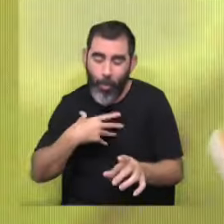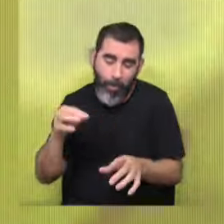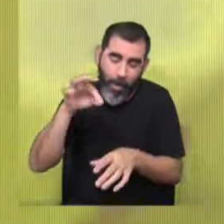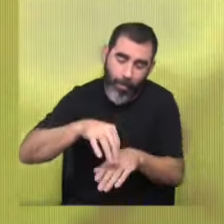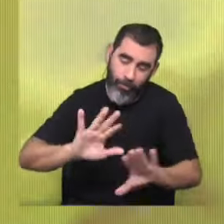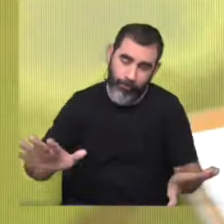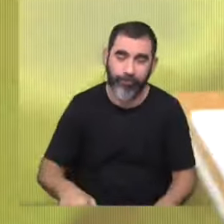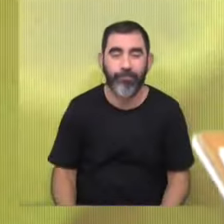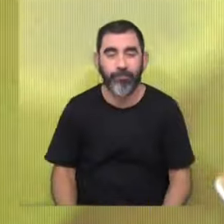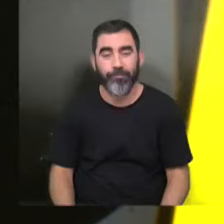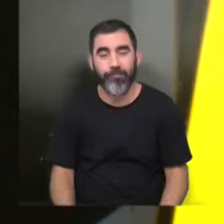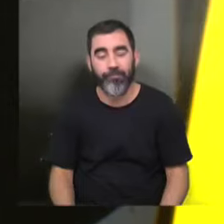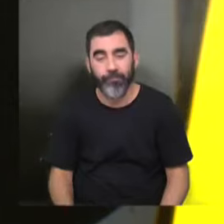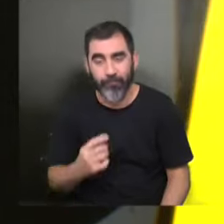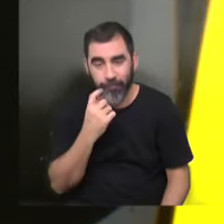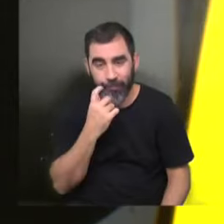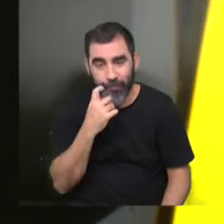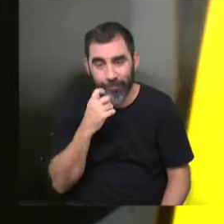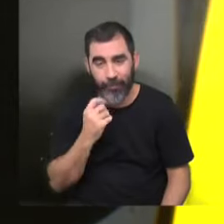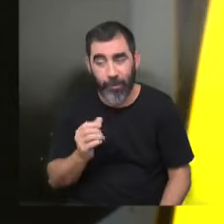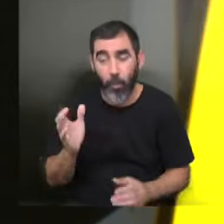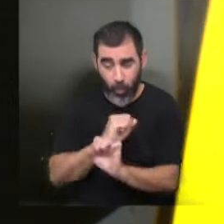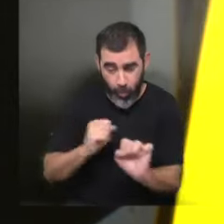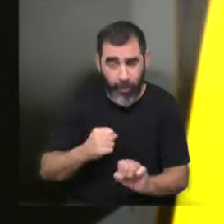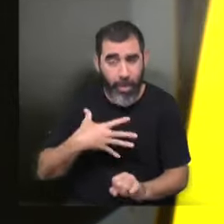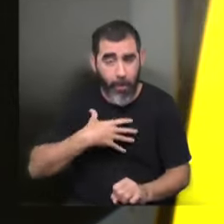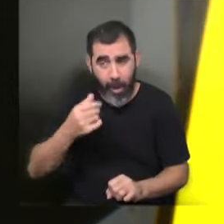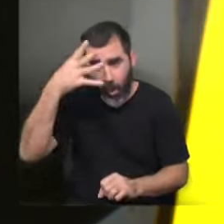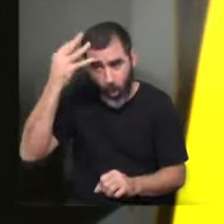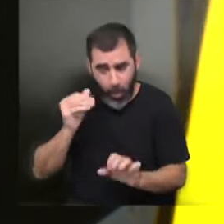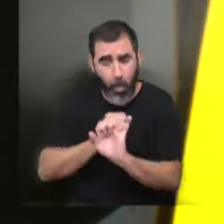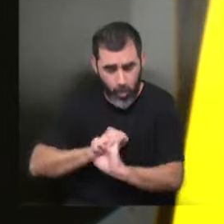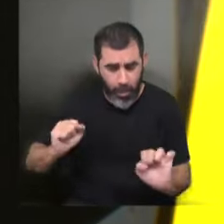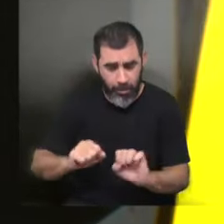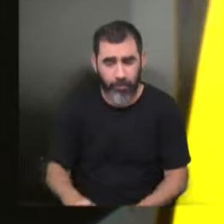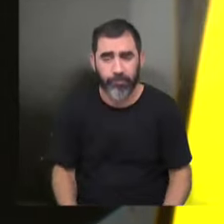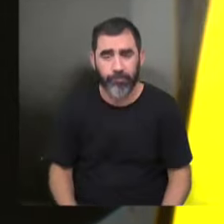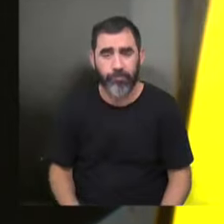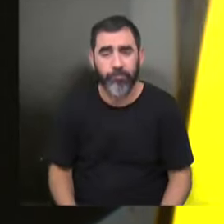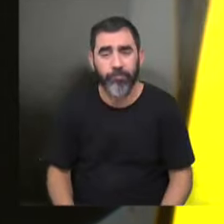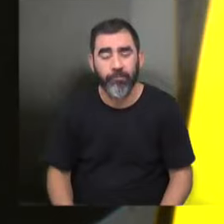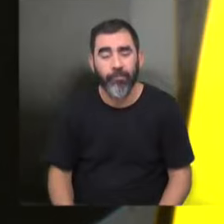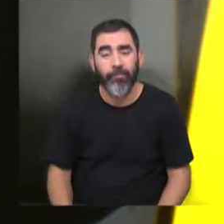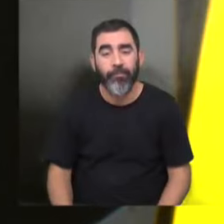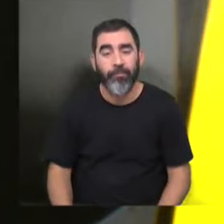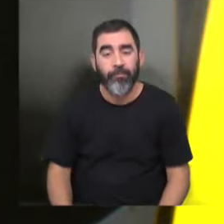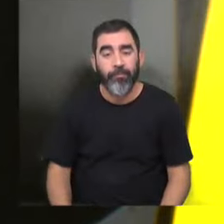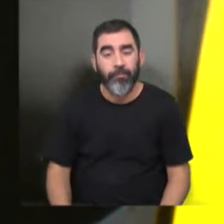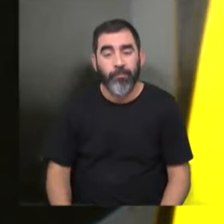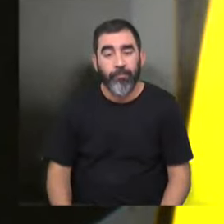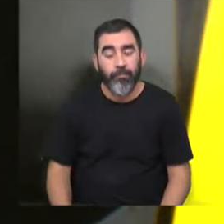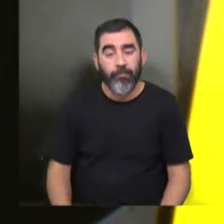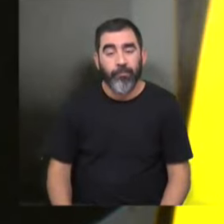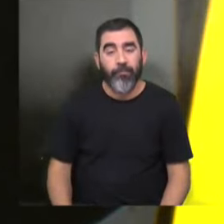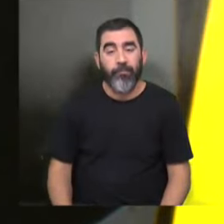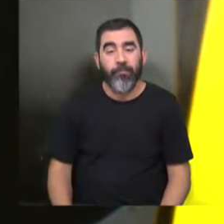recupera, claro. Perfecto. Que no es un impedimento para hacerse implante capilar si una persona ya tiene canas, ¿no? Y bueno, en la última